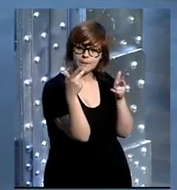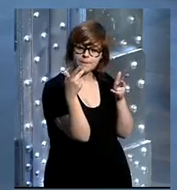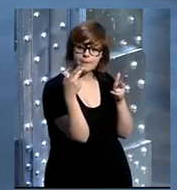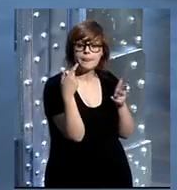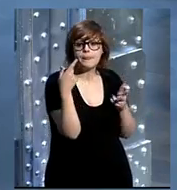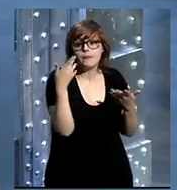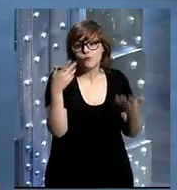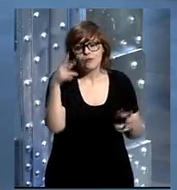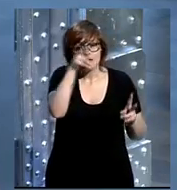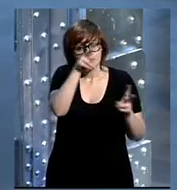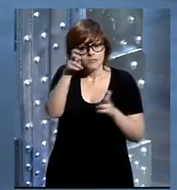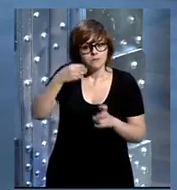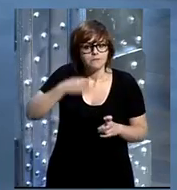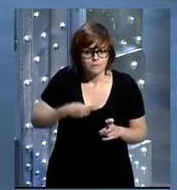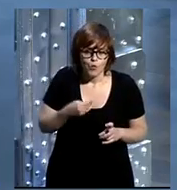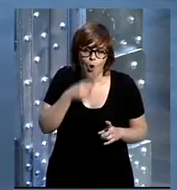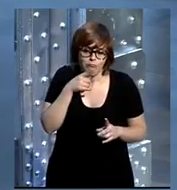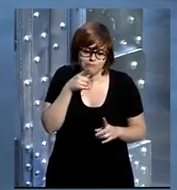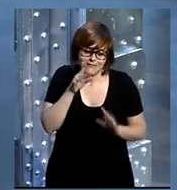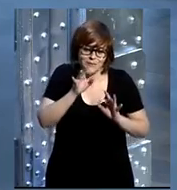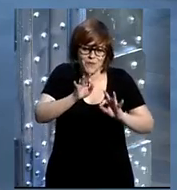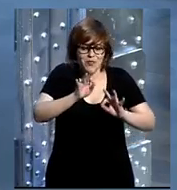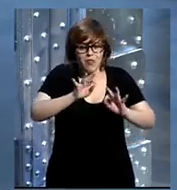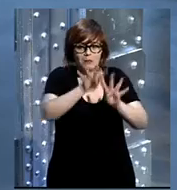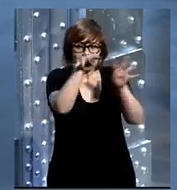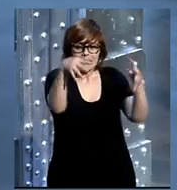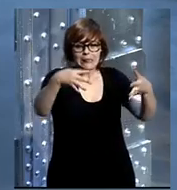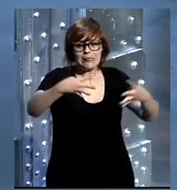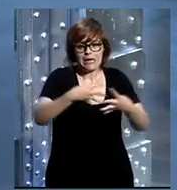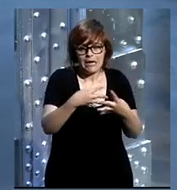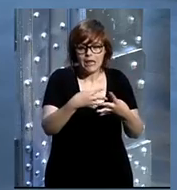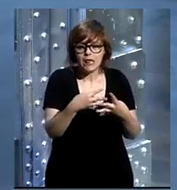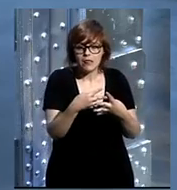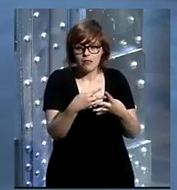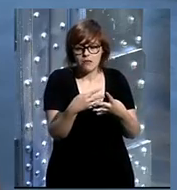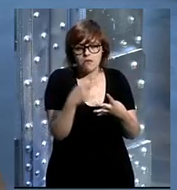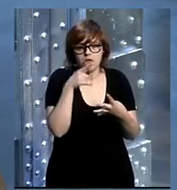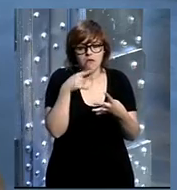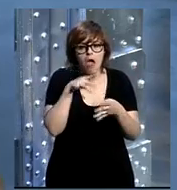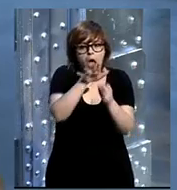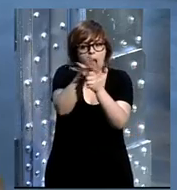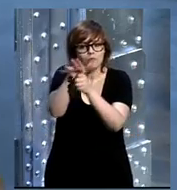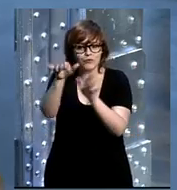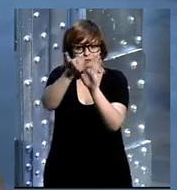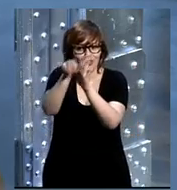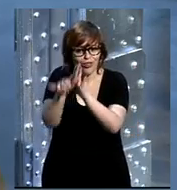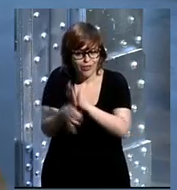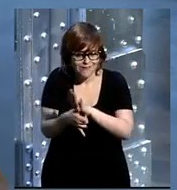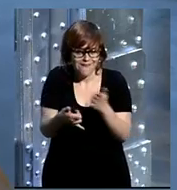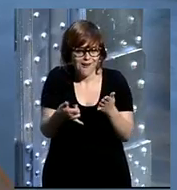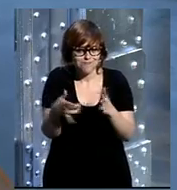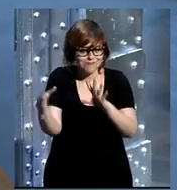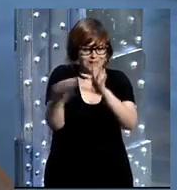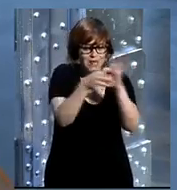se refiere a Internet y todos los aspectos vinculados a eso, desde luego como el de la nube y otros,